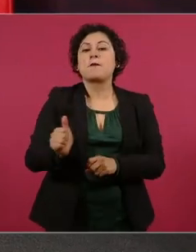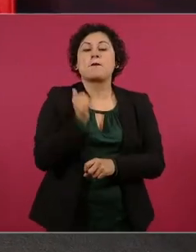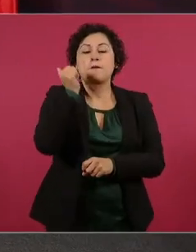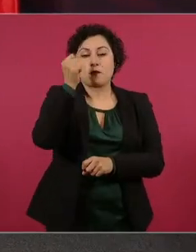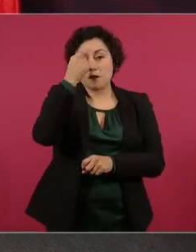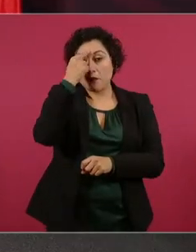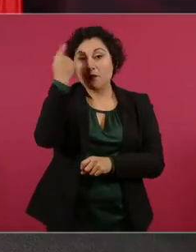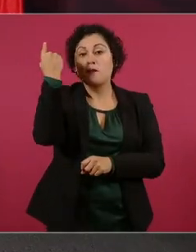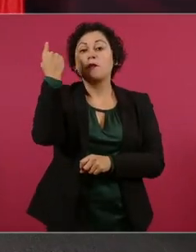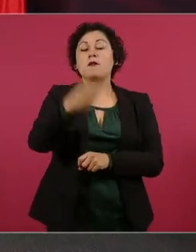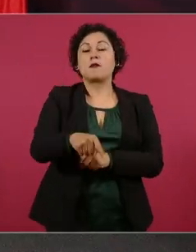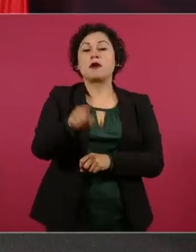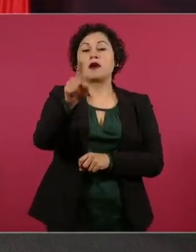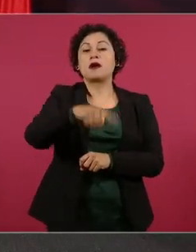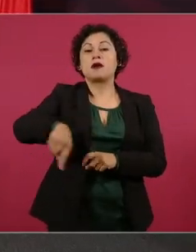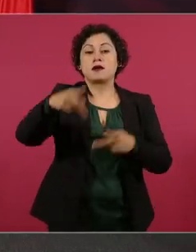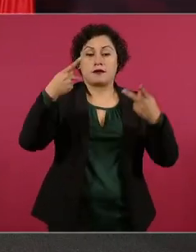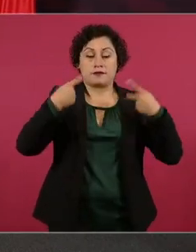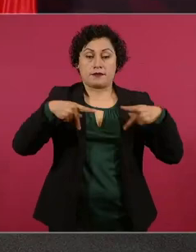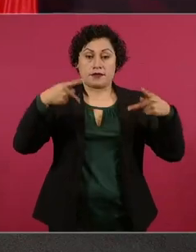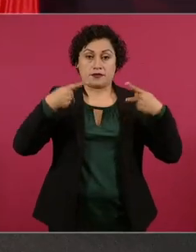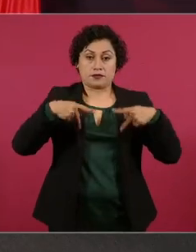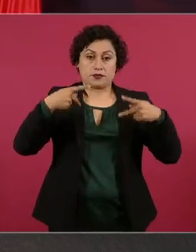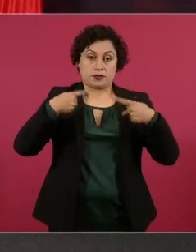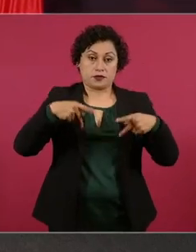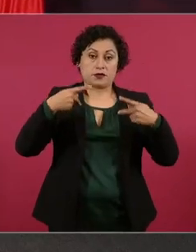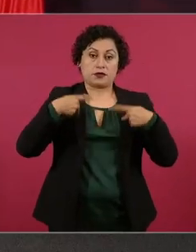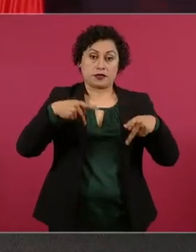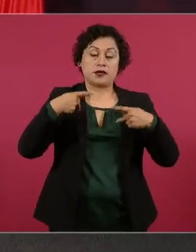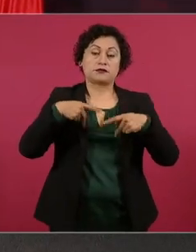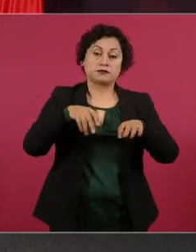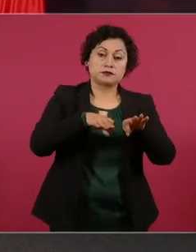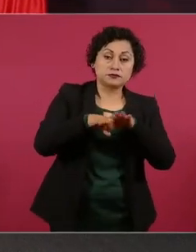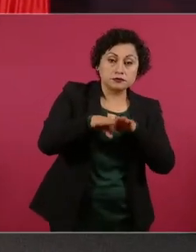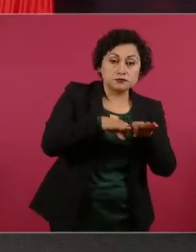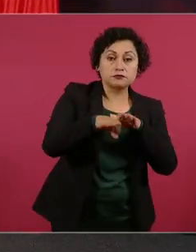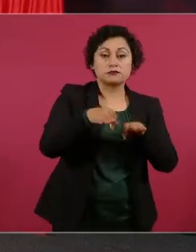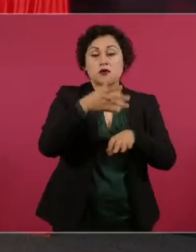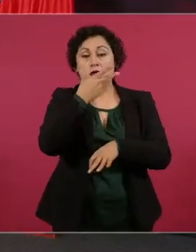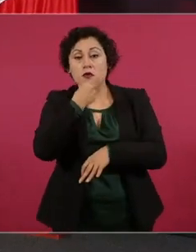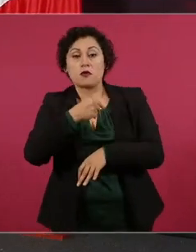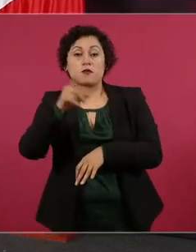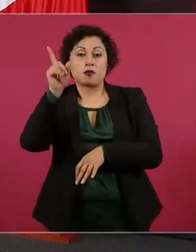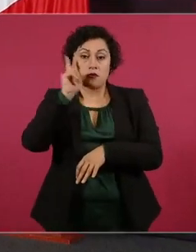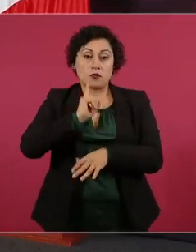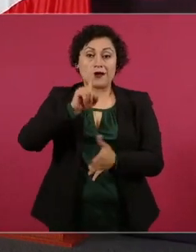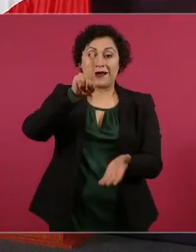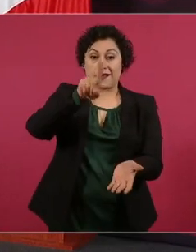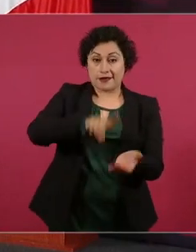las trabajadoras de Aeroméxico, trabajadores,